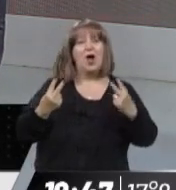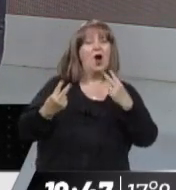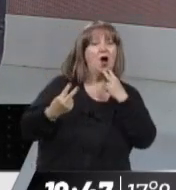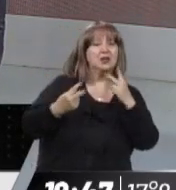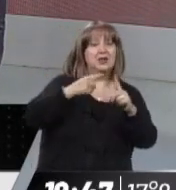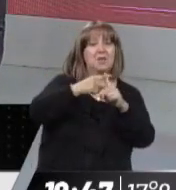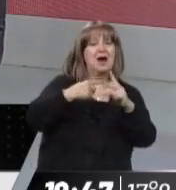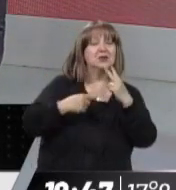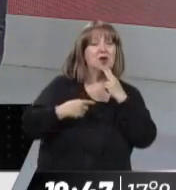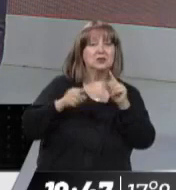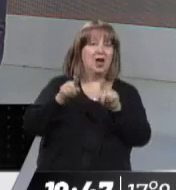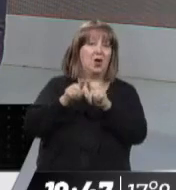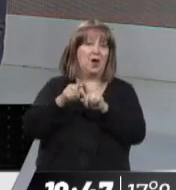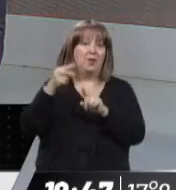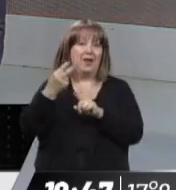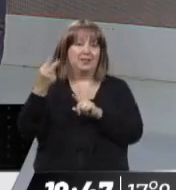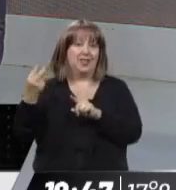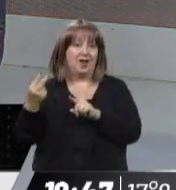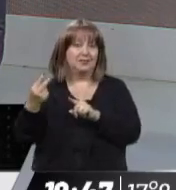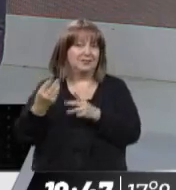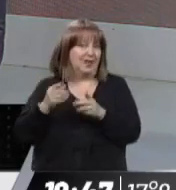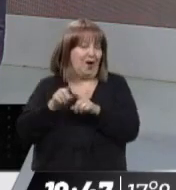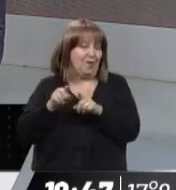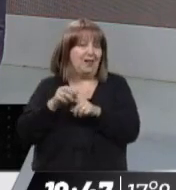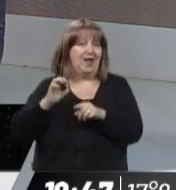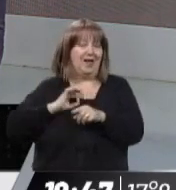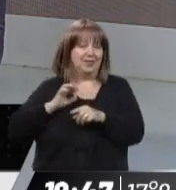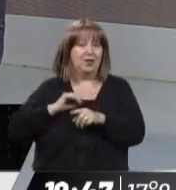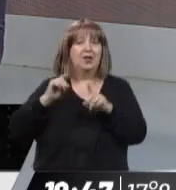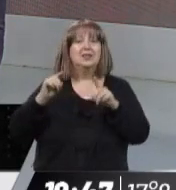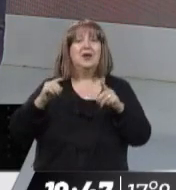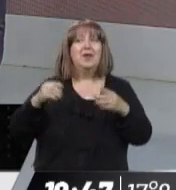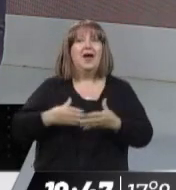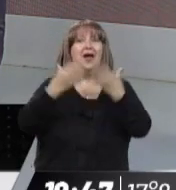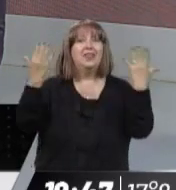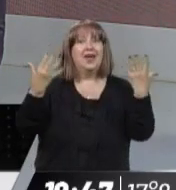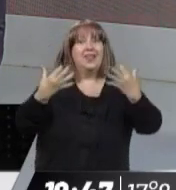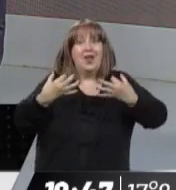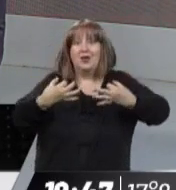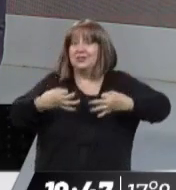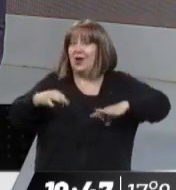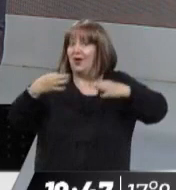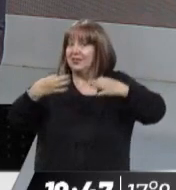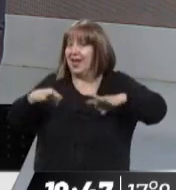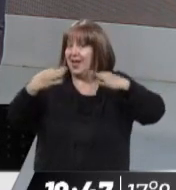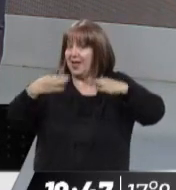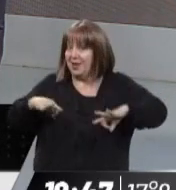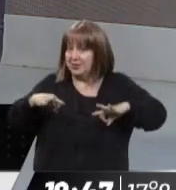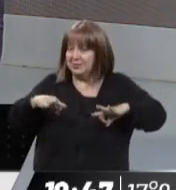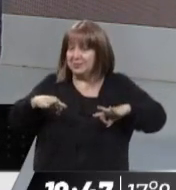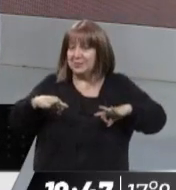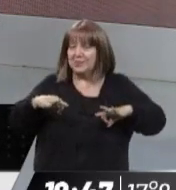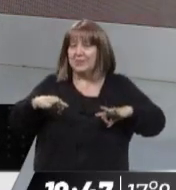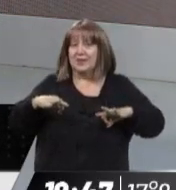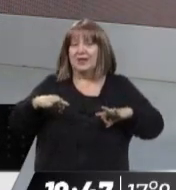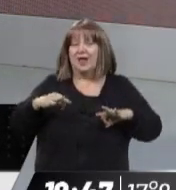día del portal, pero además... del portal energético, sí. Es el día de los solteros, chicos. Qué lindo que los solteros tengan su día, porque las